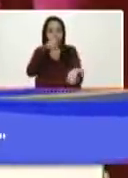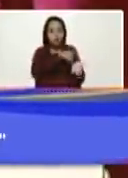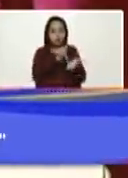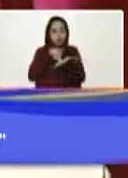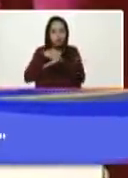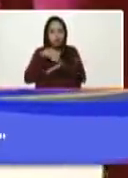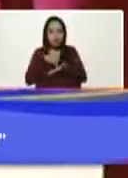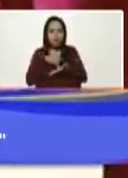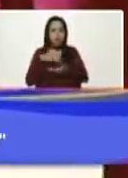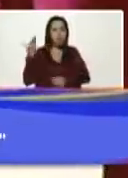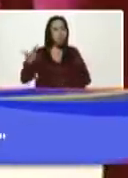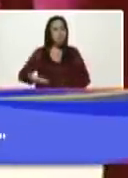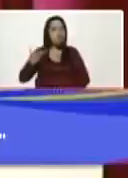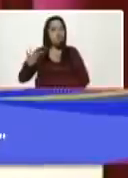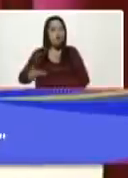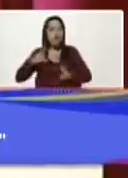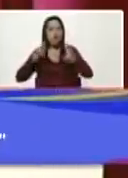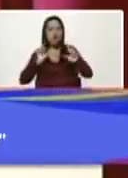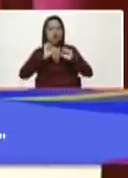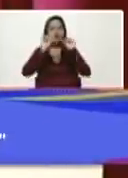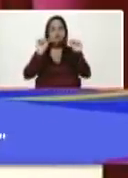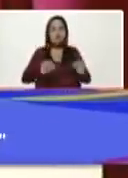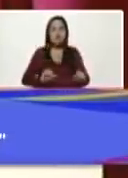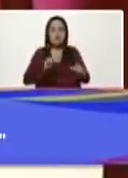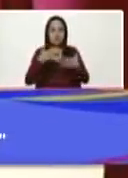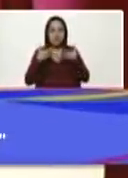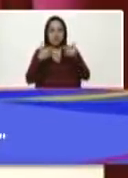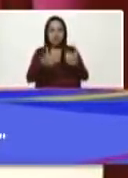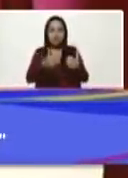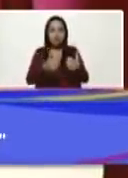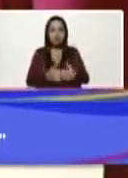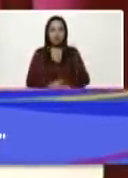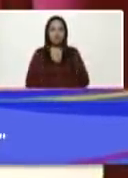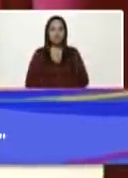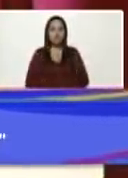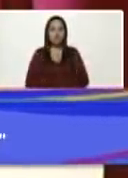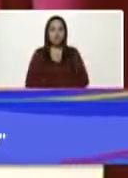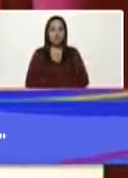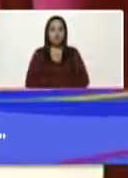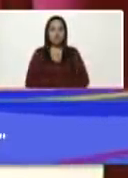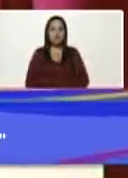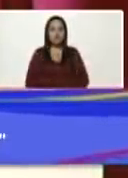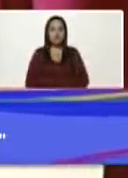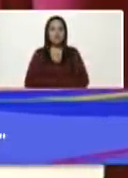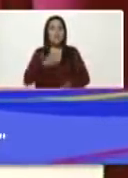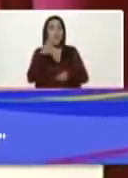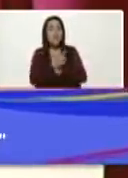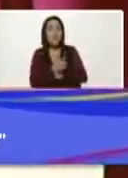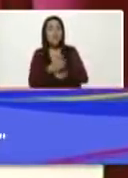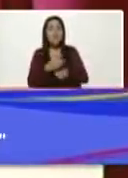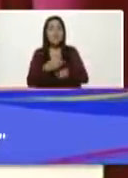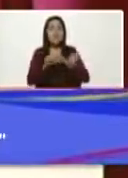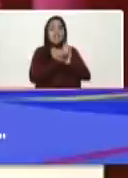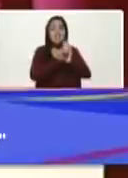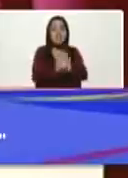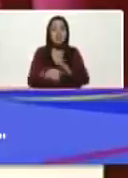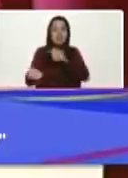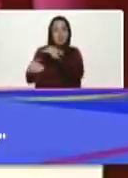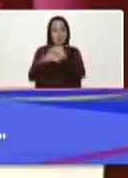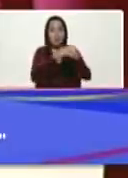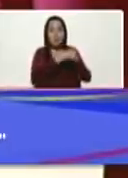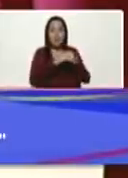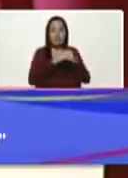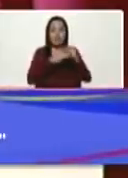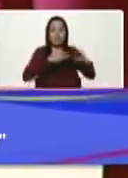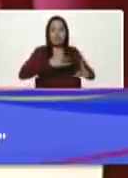y protagonista de un nuevo sistema de salud, forjado por los símbolos de la igualdad, el sentido de pertenencia y